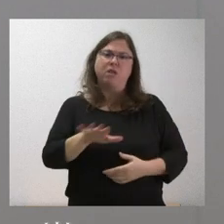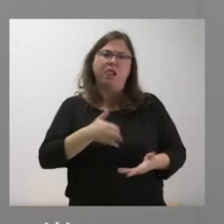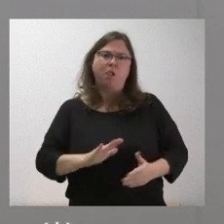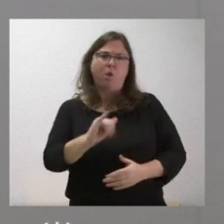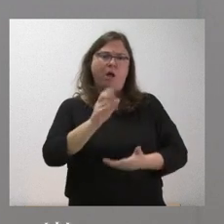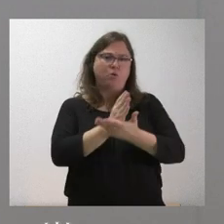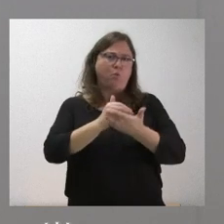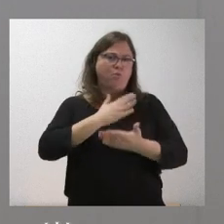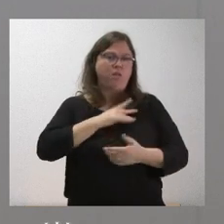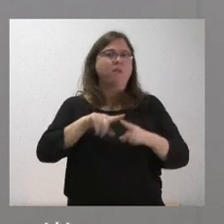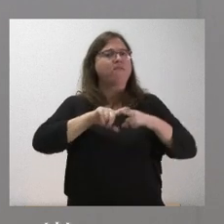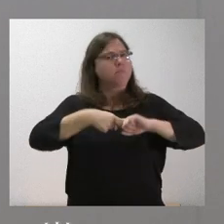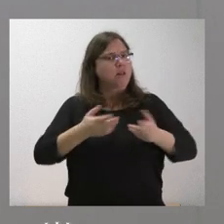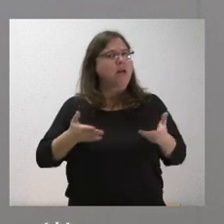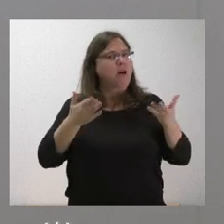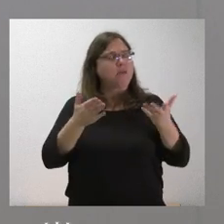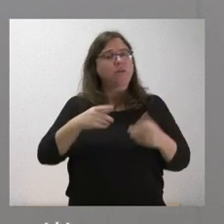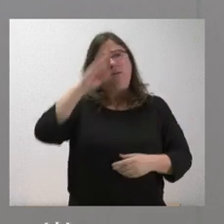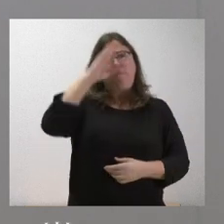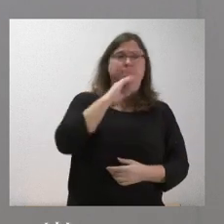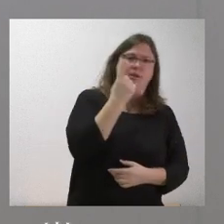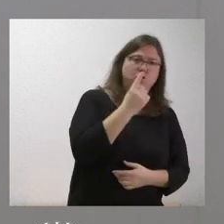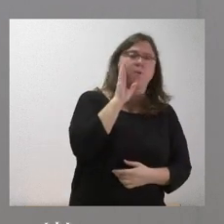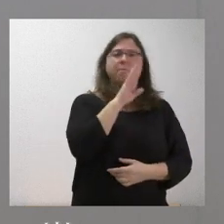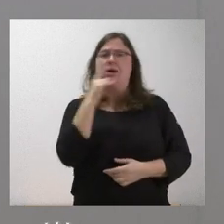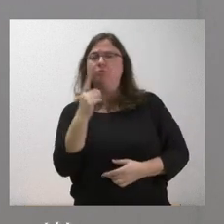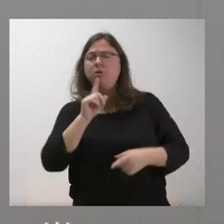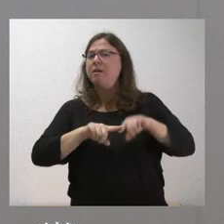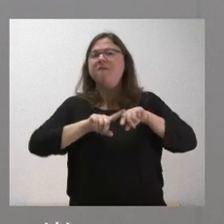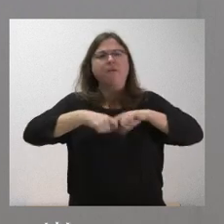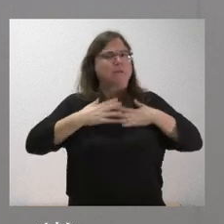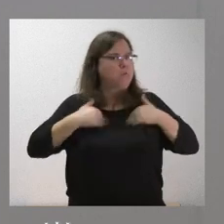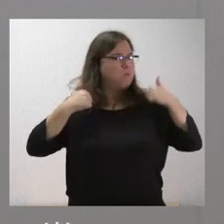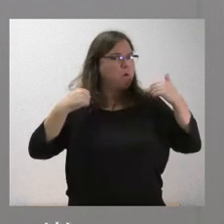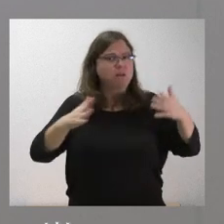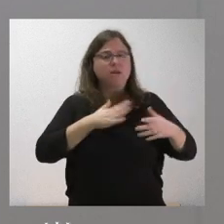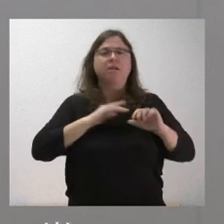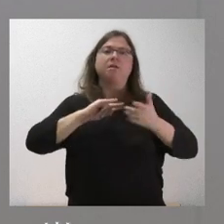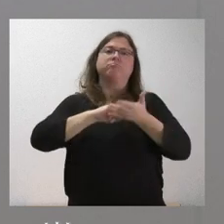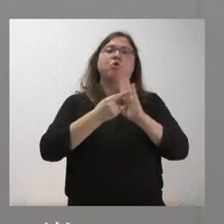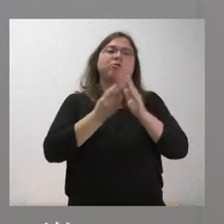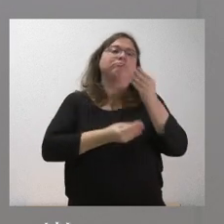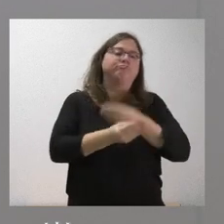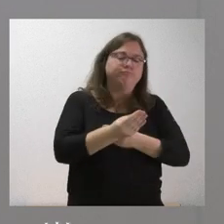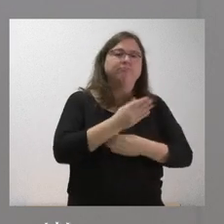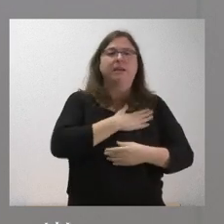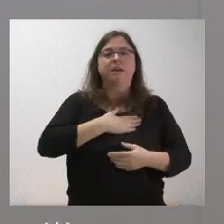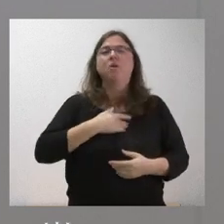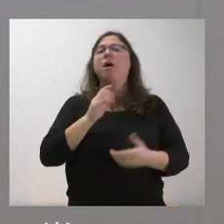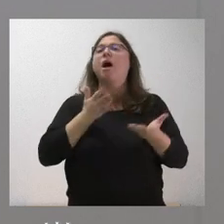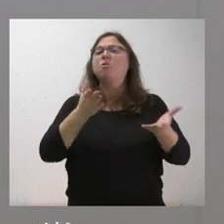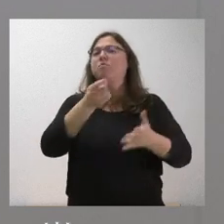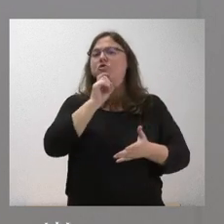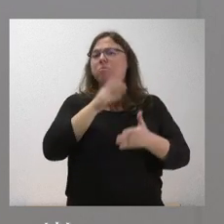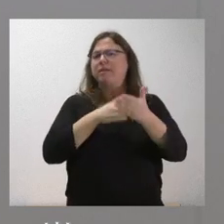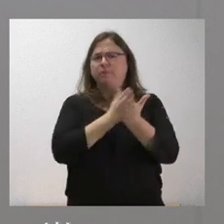Autónoma y a las familias monoparentales o a las familias de cualquier naturaleza que decidan poner en marcha un proyecto vital teniendo un hijo Cómo podemos ayudar a través